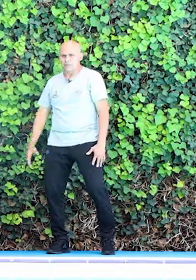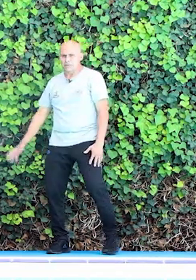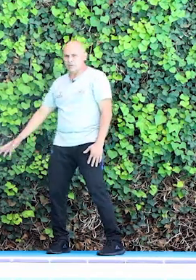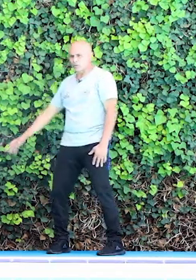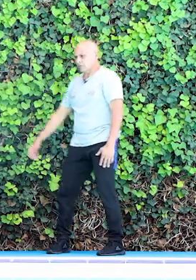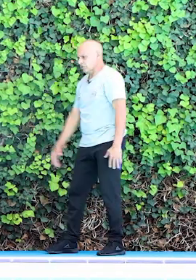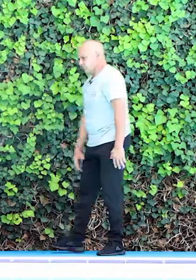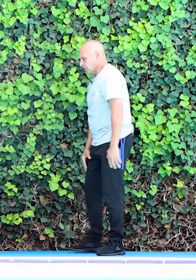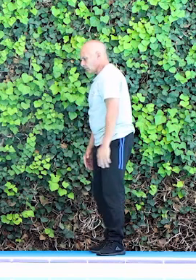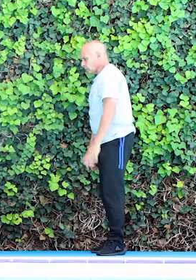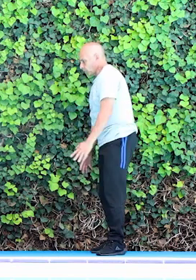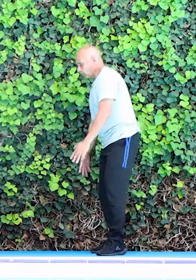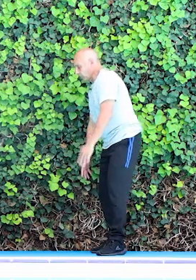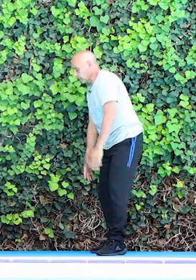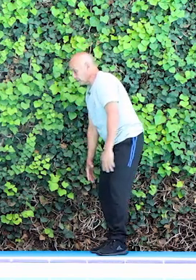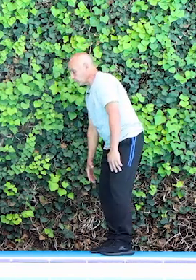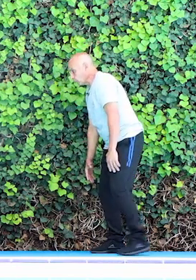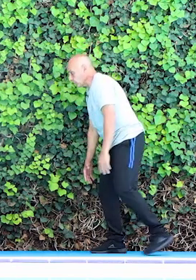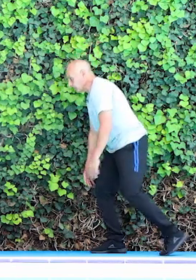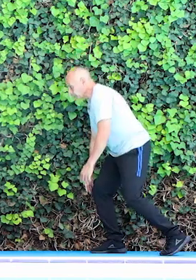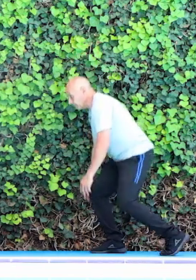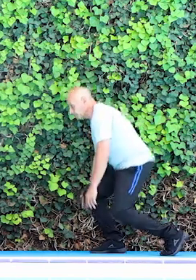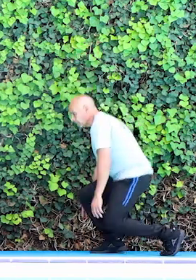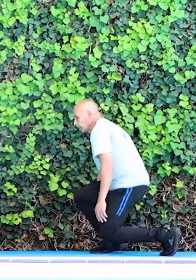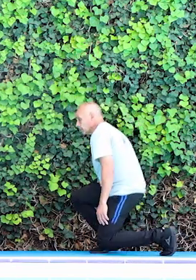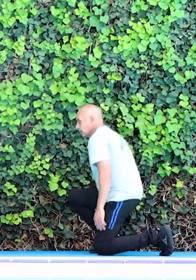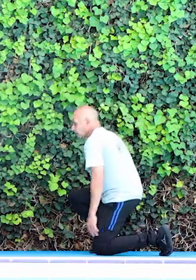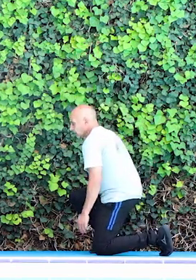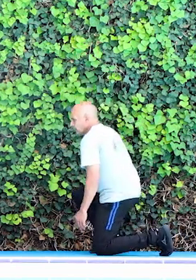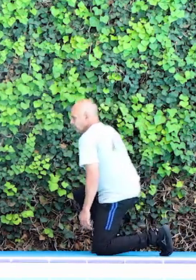¿ok? Vamos a hacer la demostración. Nos ponemos en seis puntos.